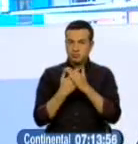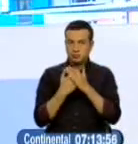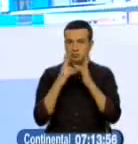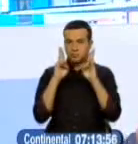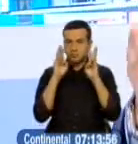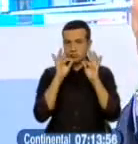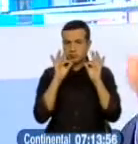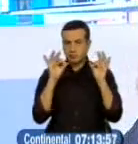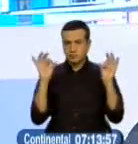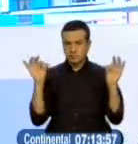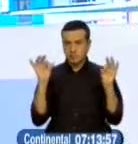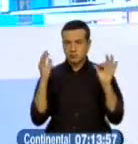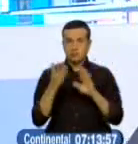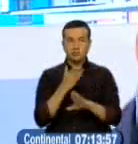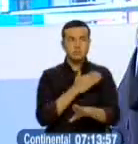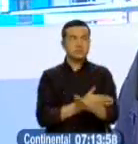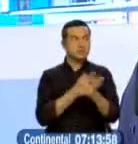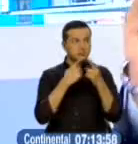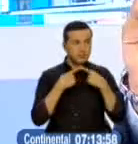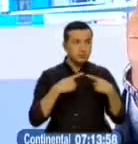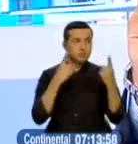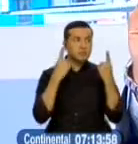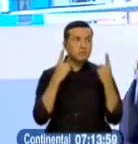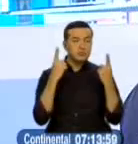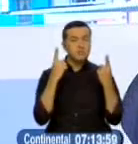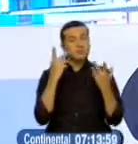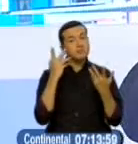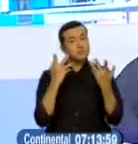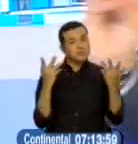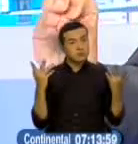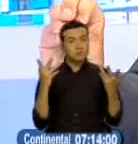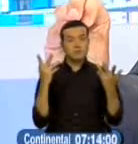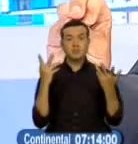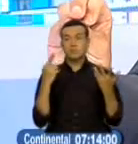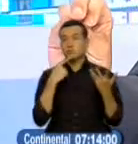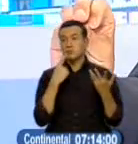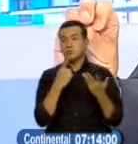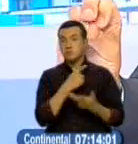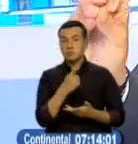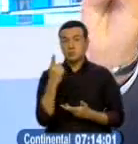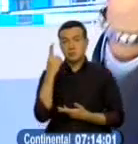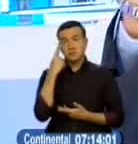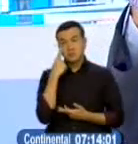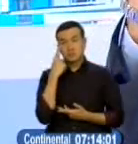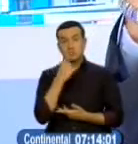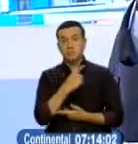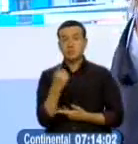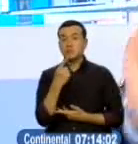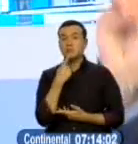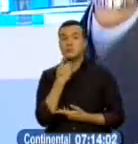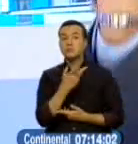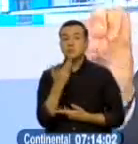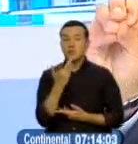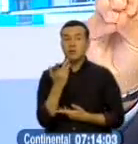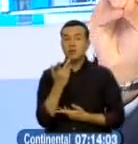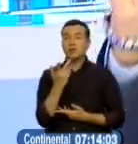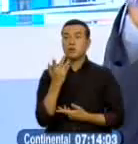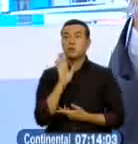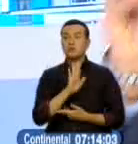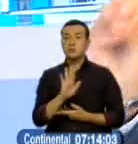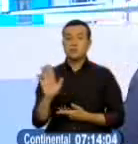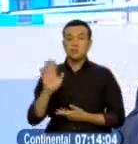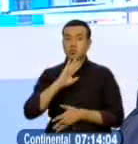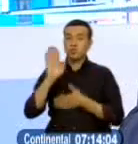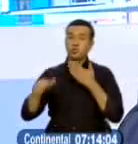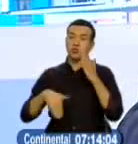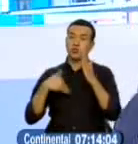de calidad. Y como te decía anteriormente, puede ser bastante trivial, la frase puede ser bastante simple, pero de una u otra manera